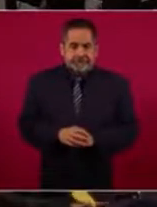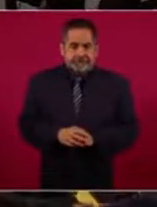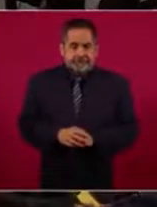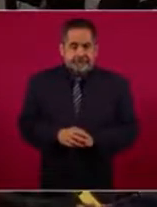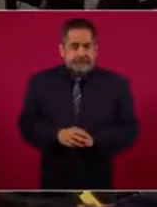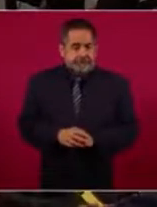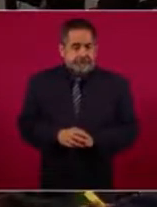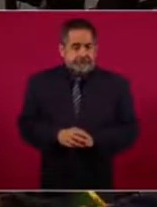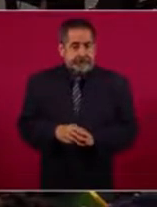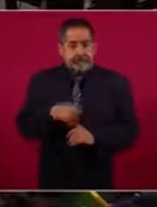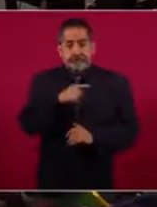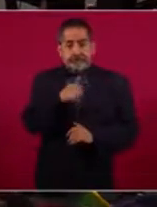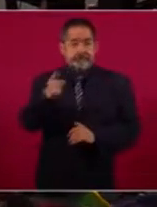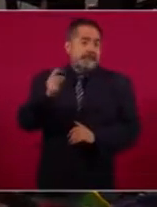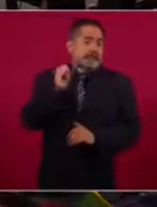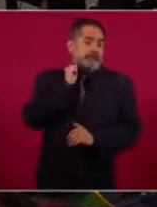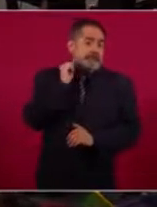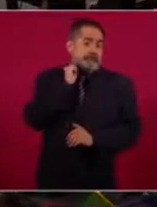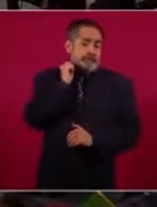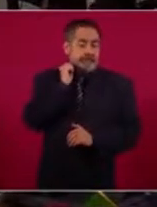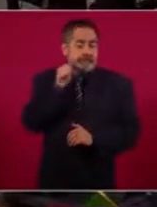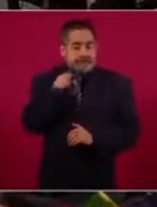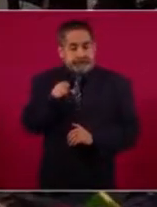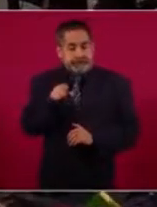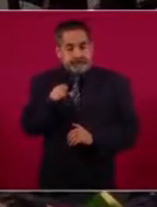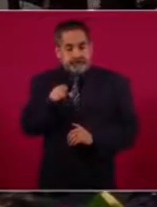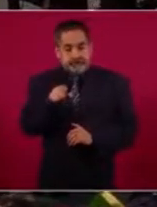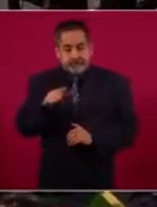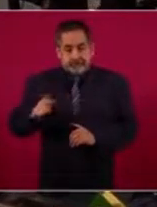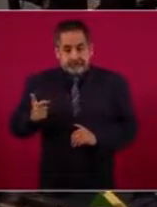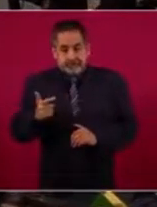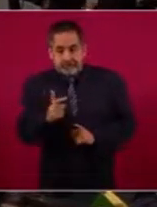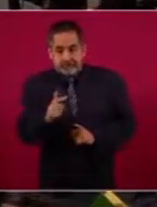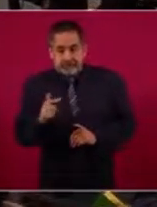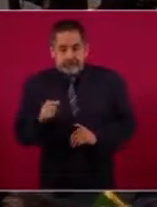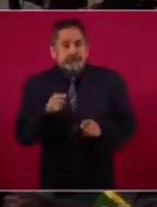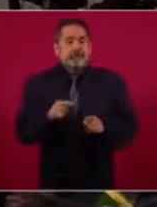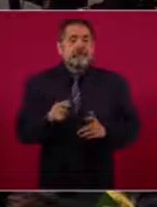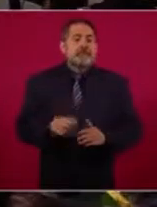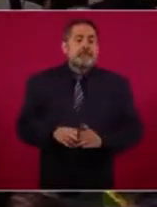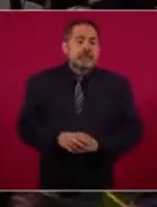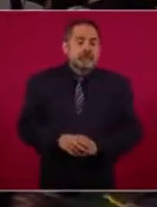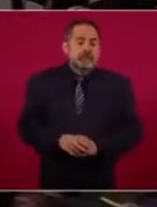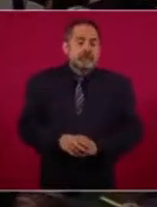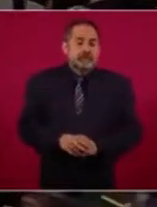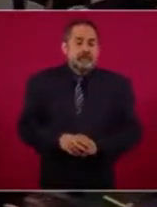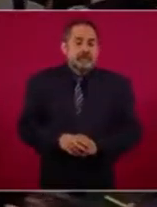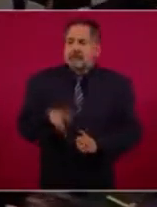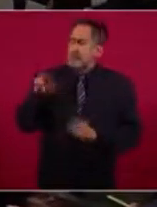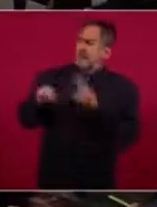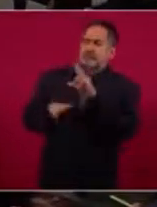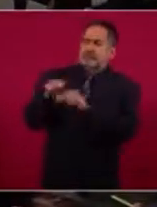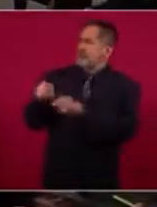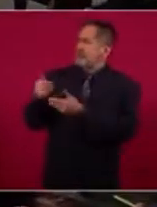Y los senadores de Guanajuato en contra